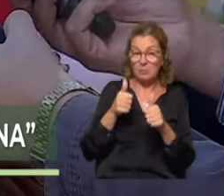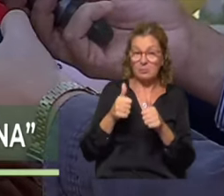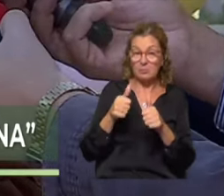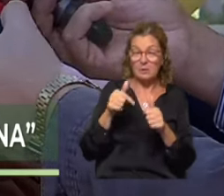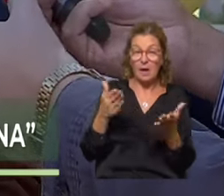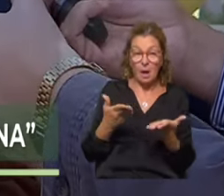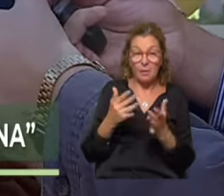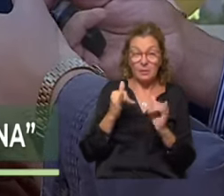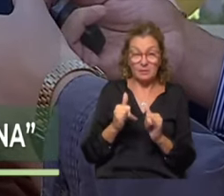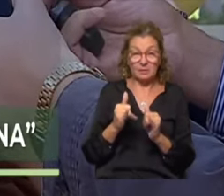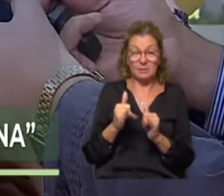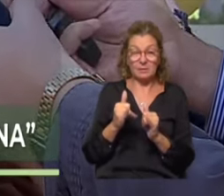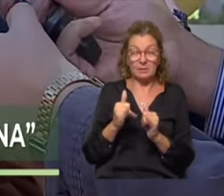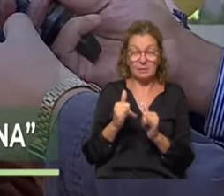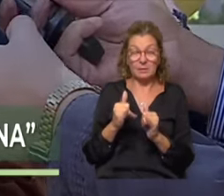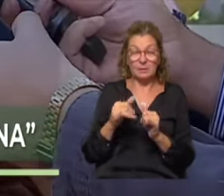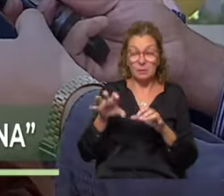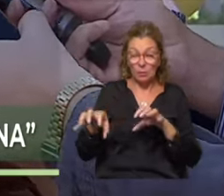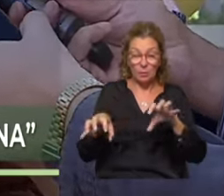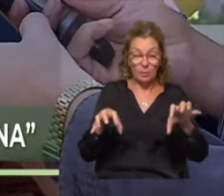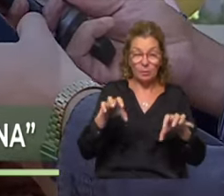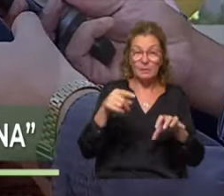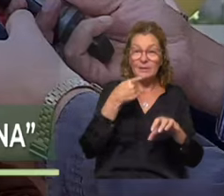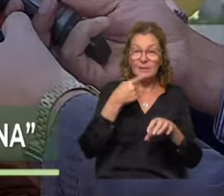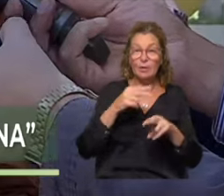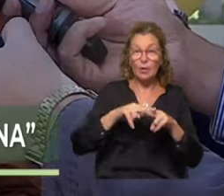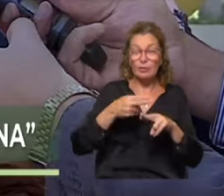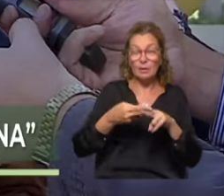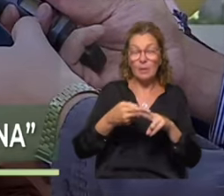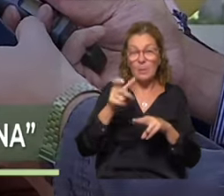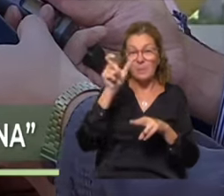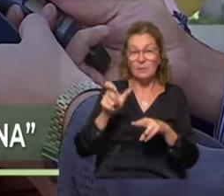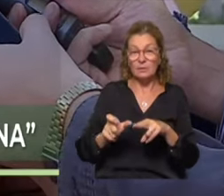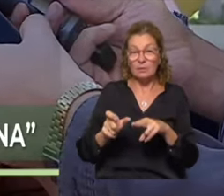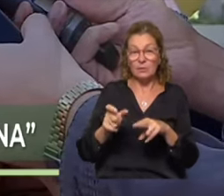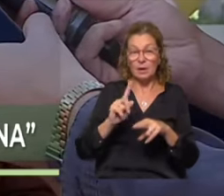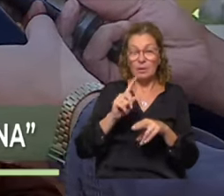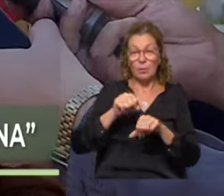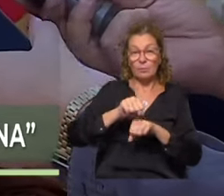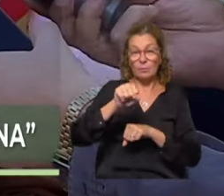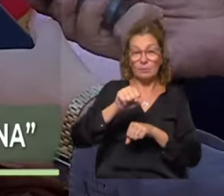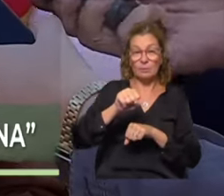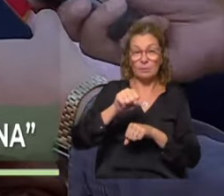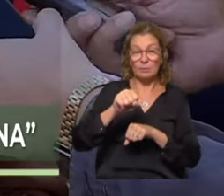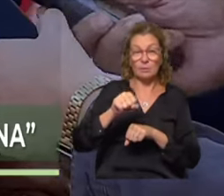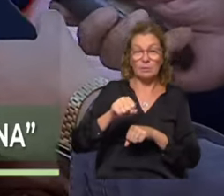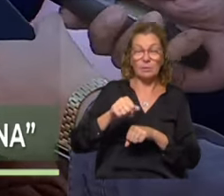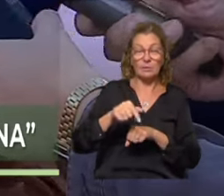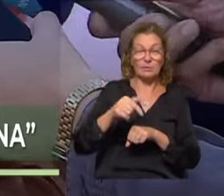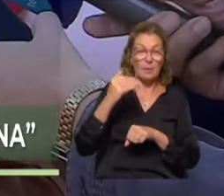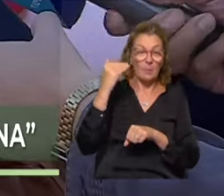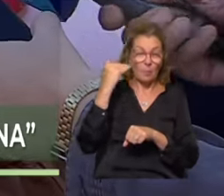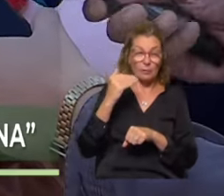este momento en categorías, les vuelvo a decir, de personas que no son egresadas de los centros de formación